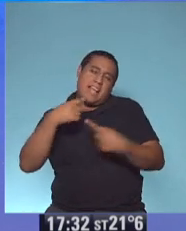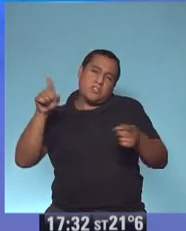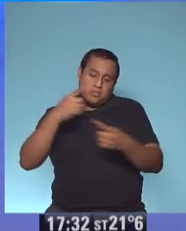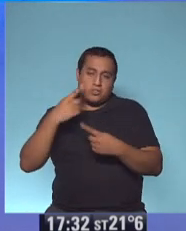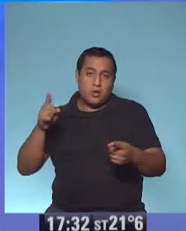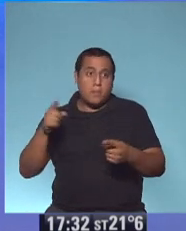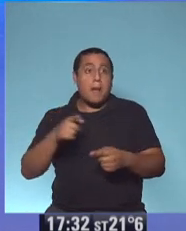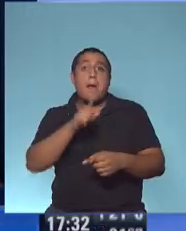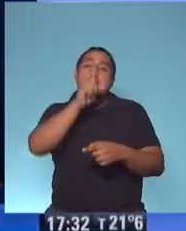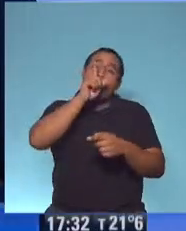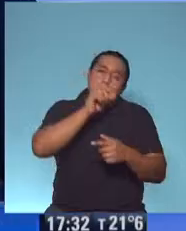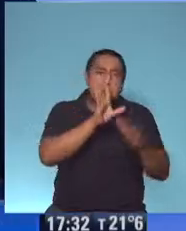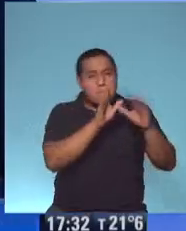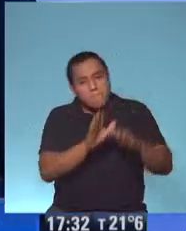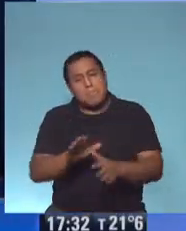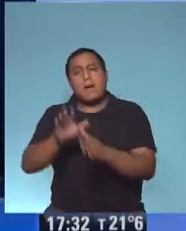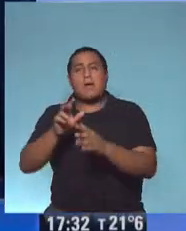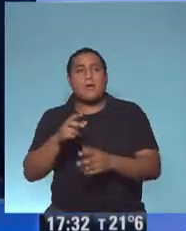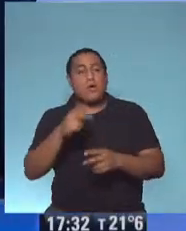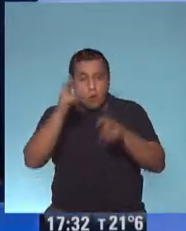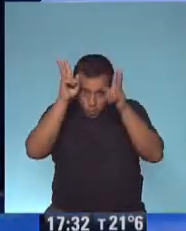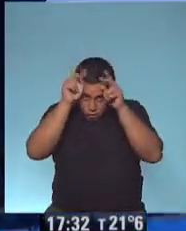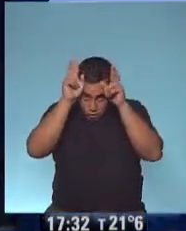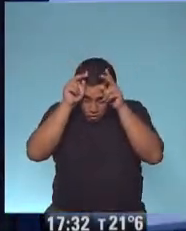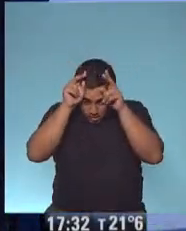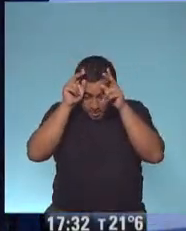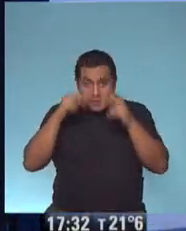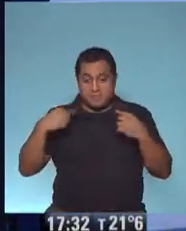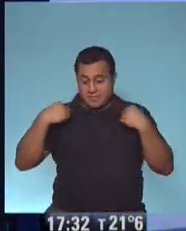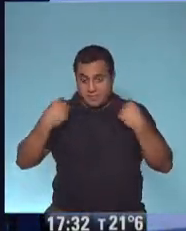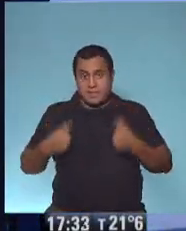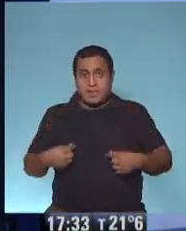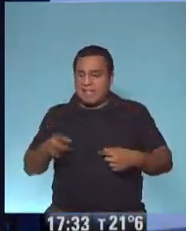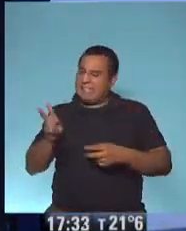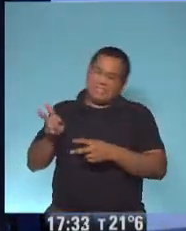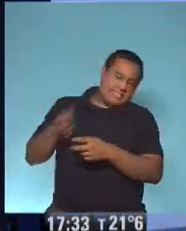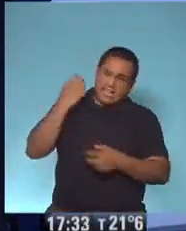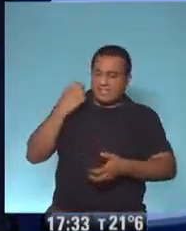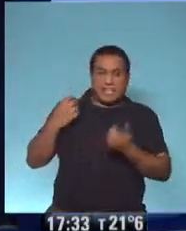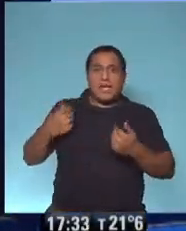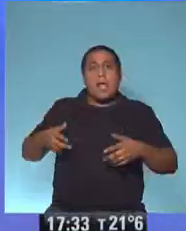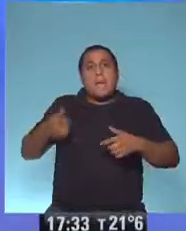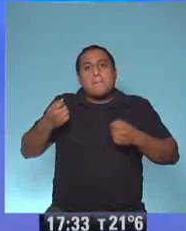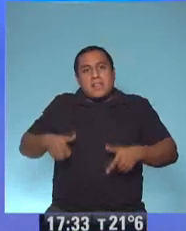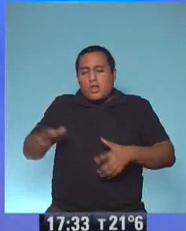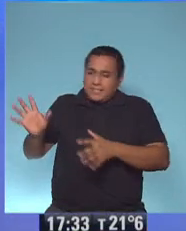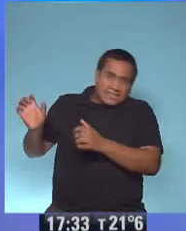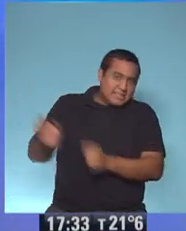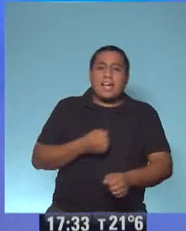los conejitos le desprendían los tiradores y le sacaban los pantalones.